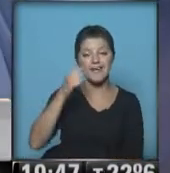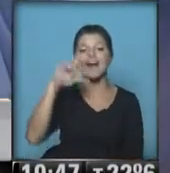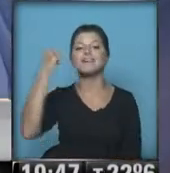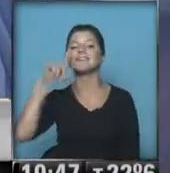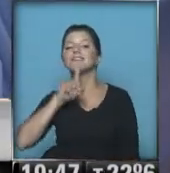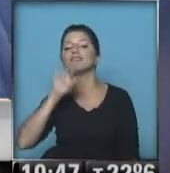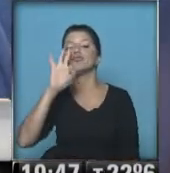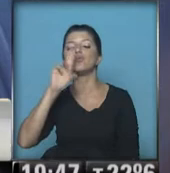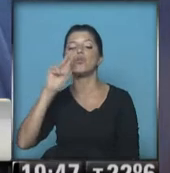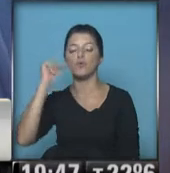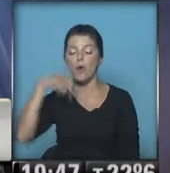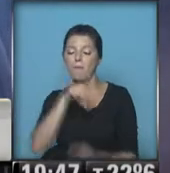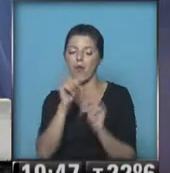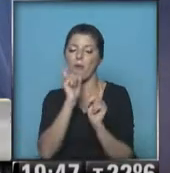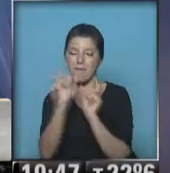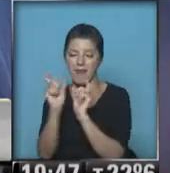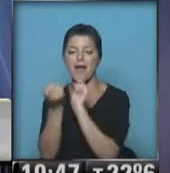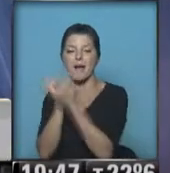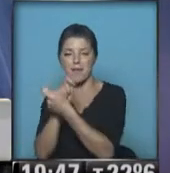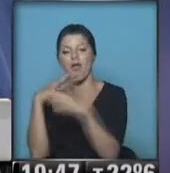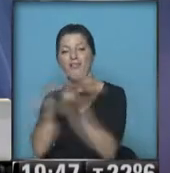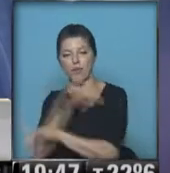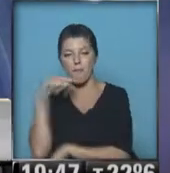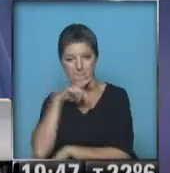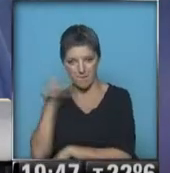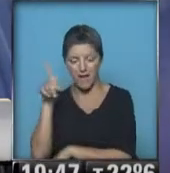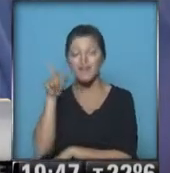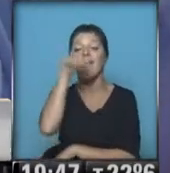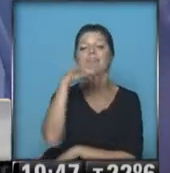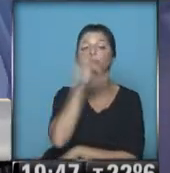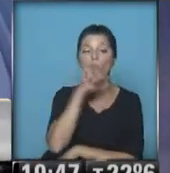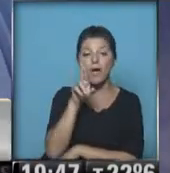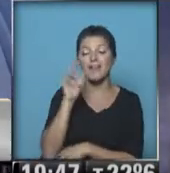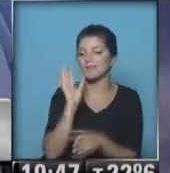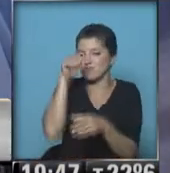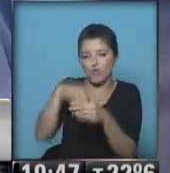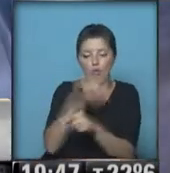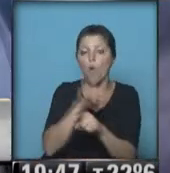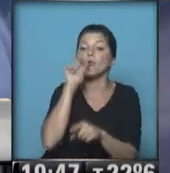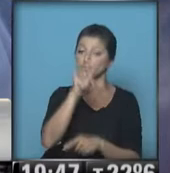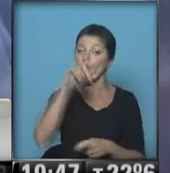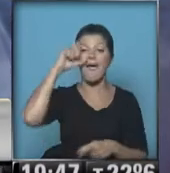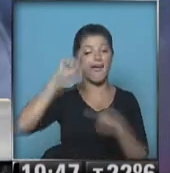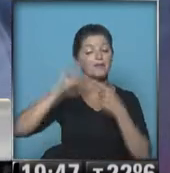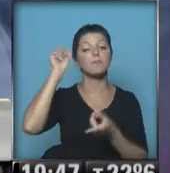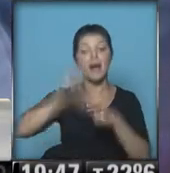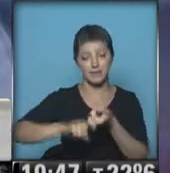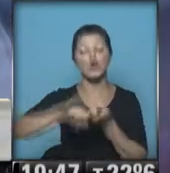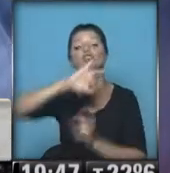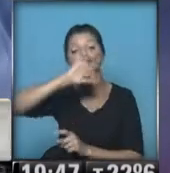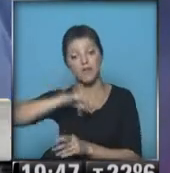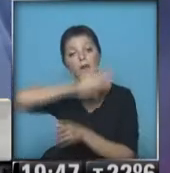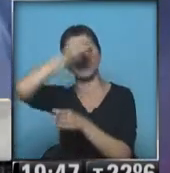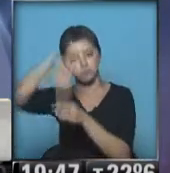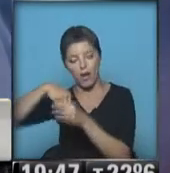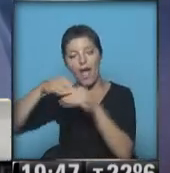caso Gürtel. Ana Mato no estuvo directamente involucrada, pero su ex marido sí. Acá hay una trama que involucra al Partido Popular, a una